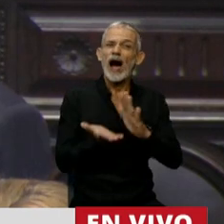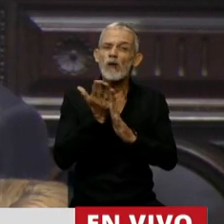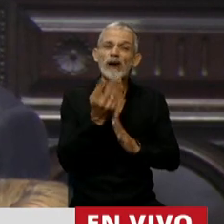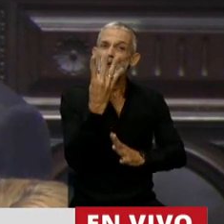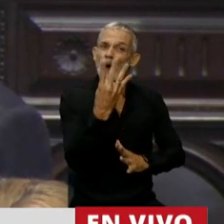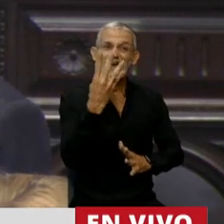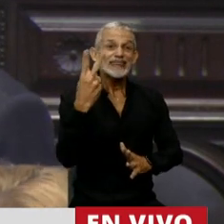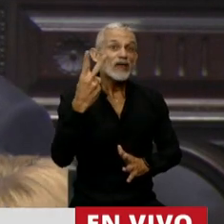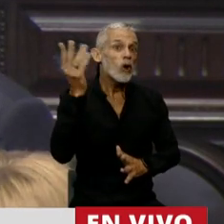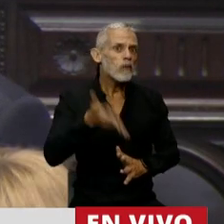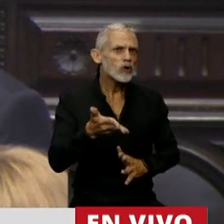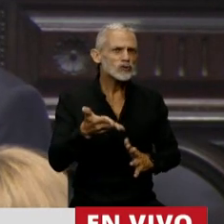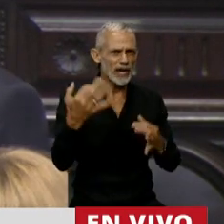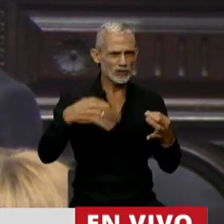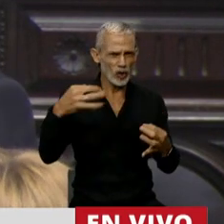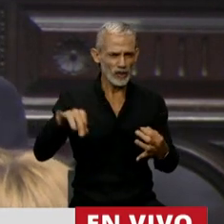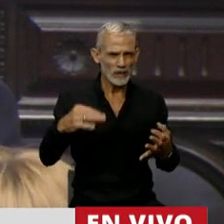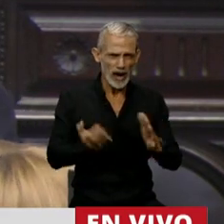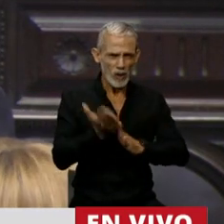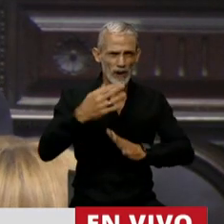del 42% en sus haberes.